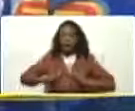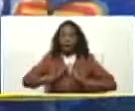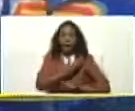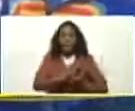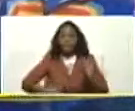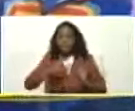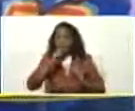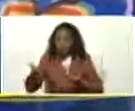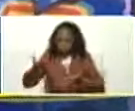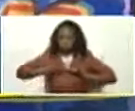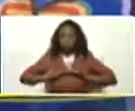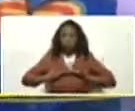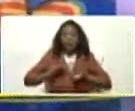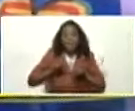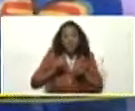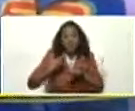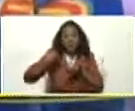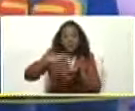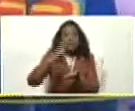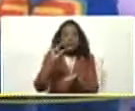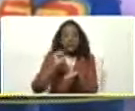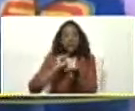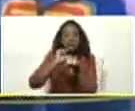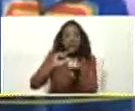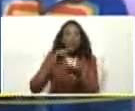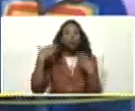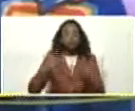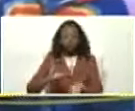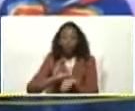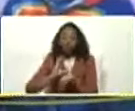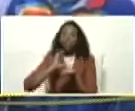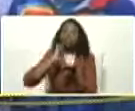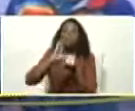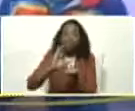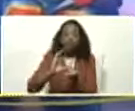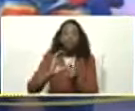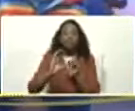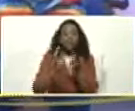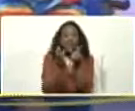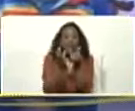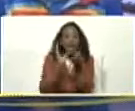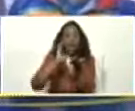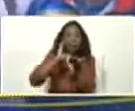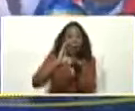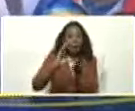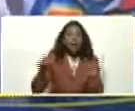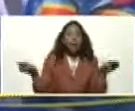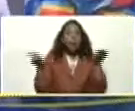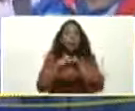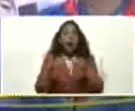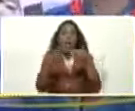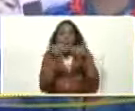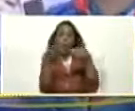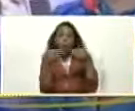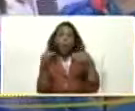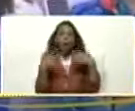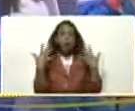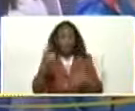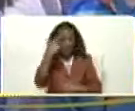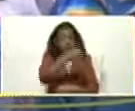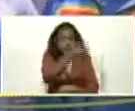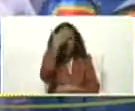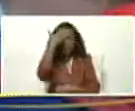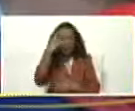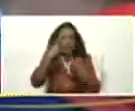amerito una inversión aquí hicimos una inversión equivalente en dólares para que cada